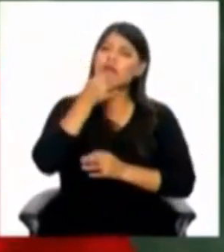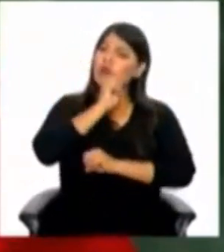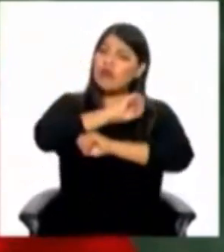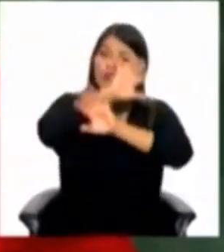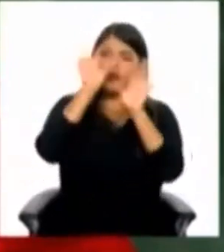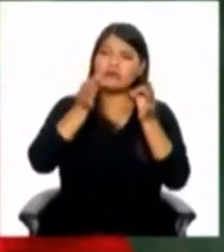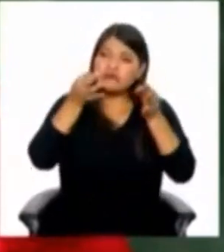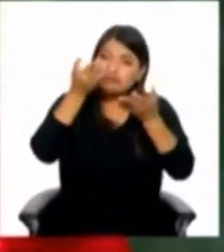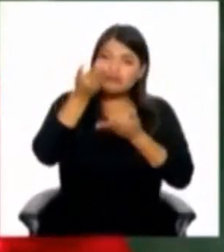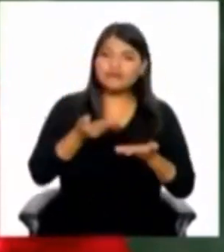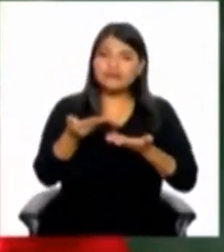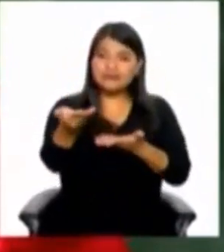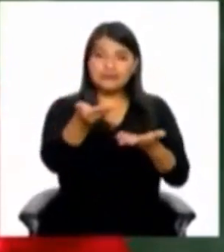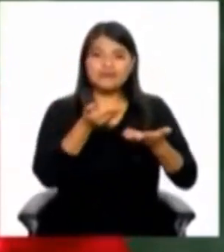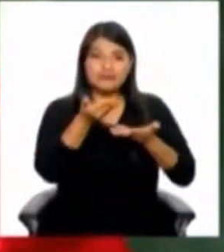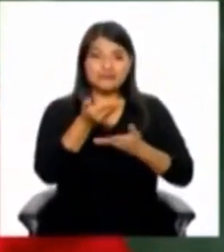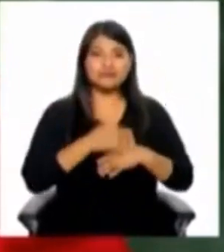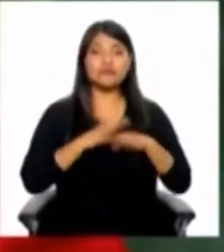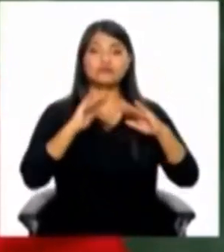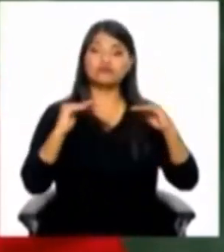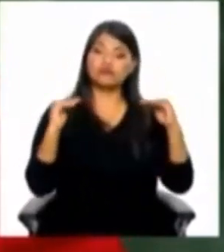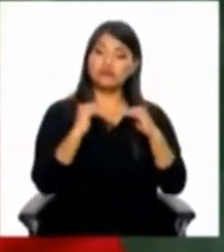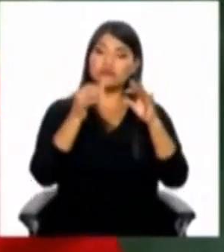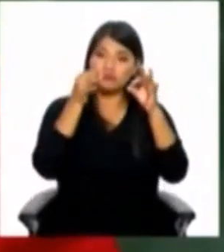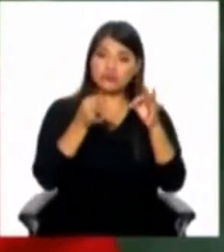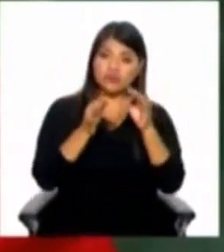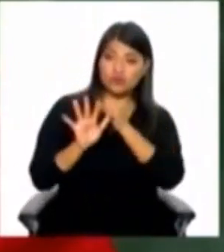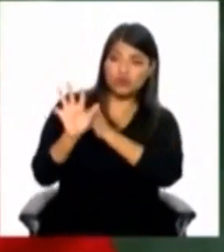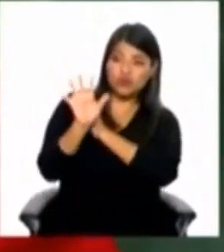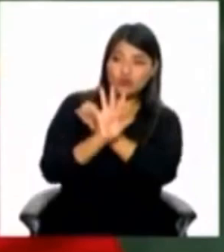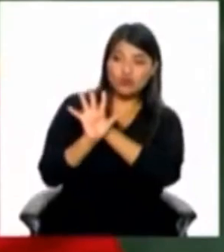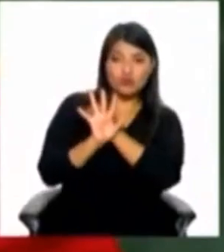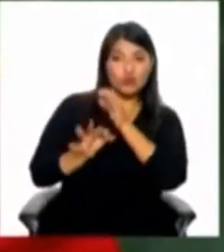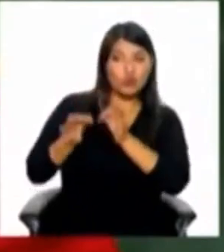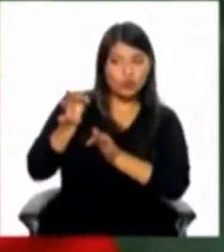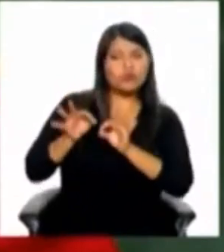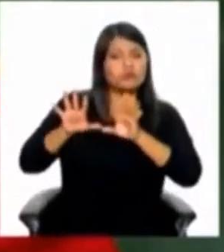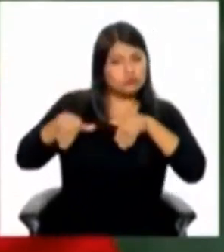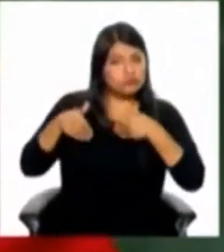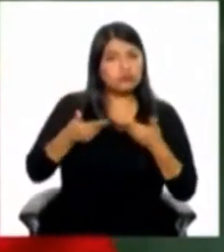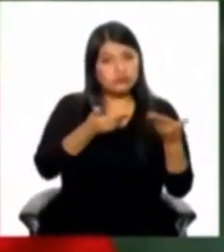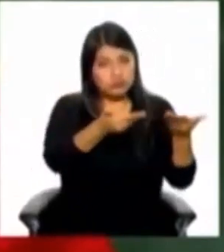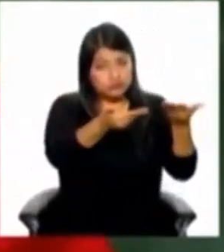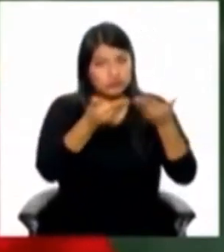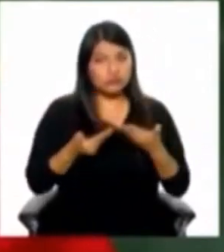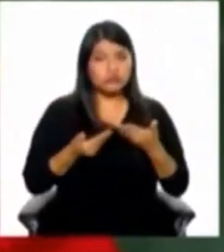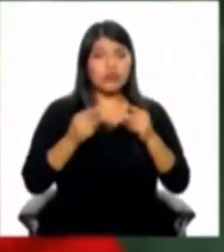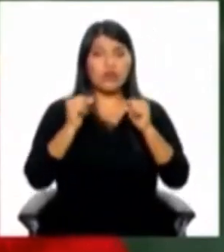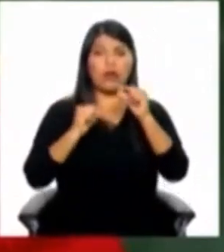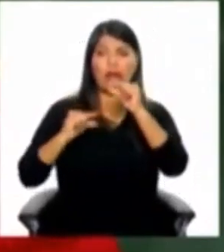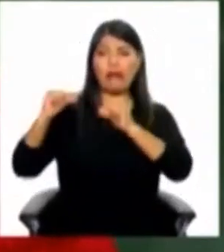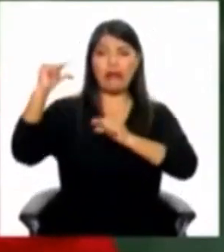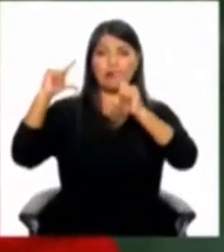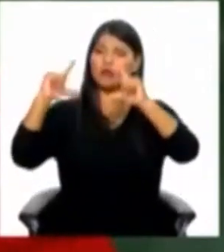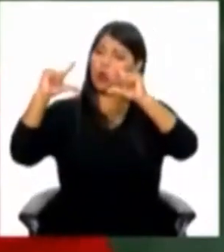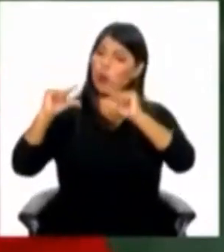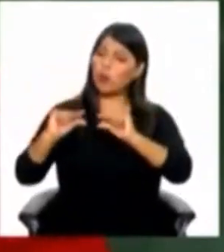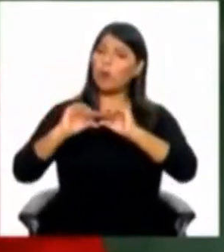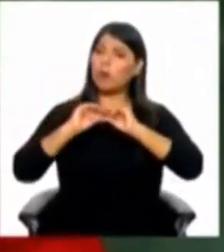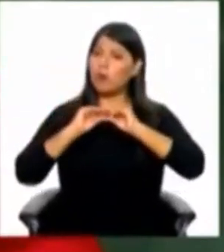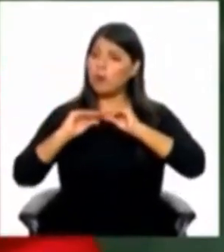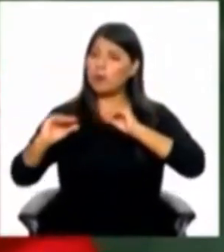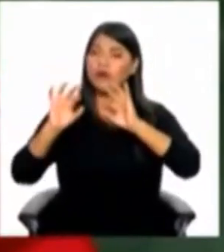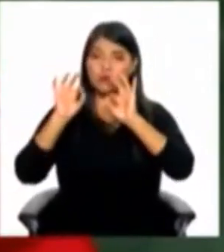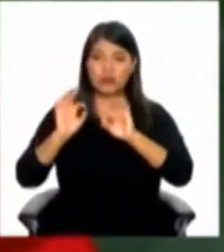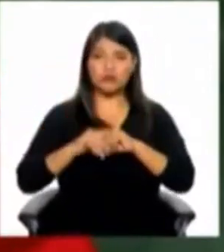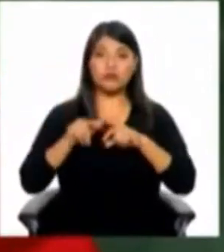transparentes, con estabilidad, seguridad jurídica, con una baja inflación, con sólidas